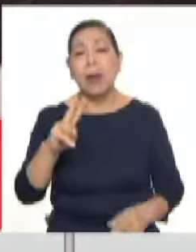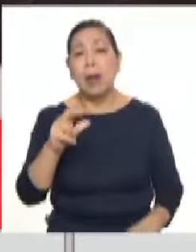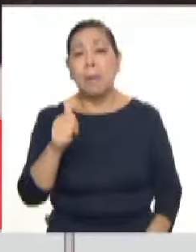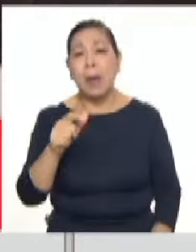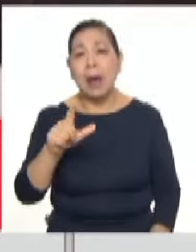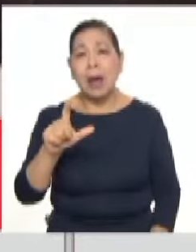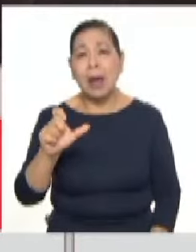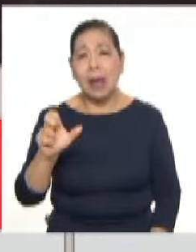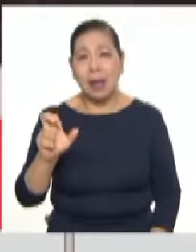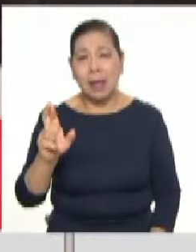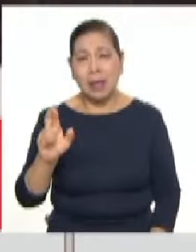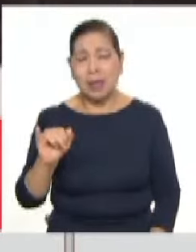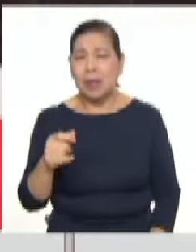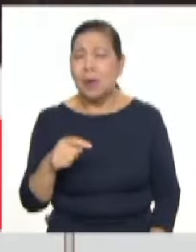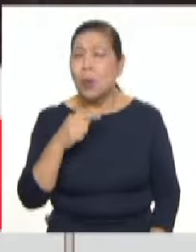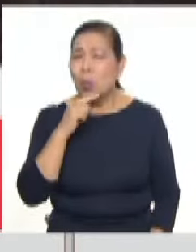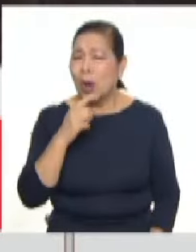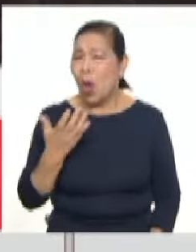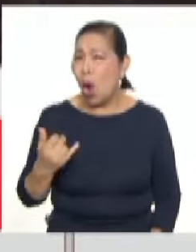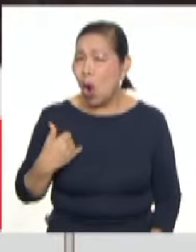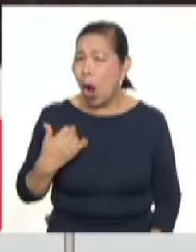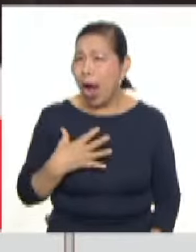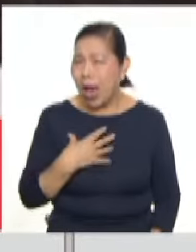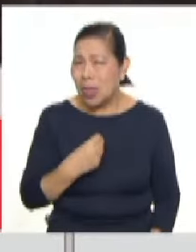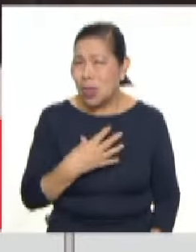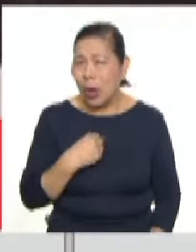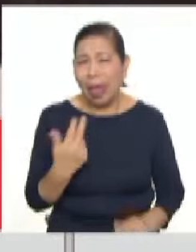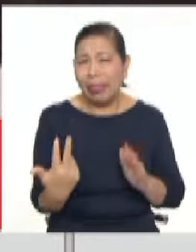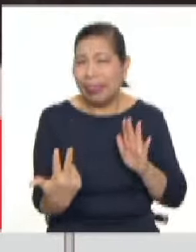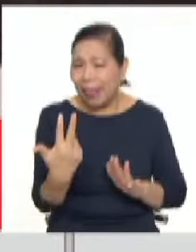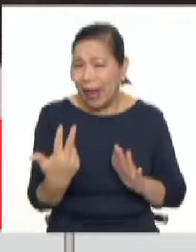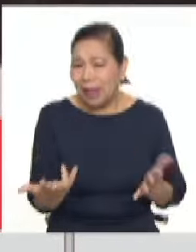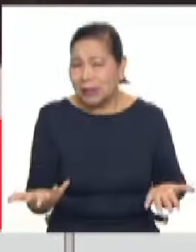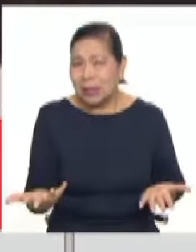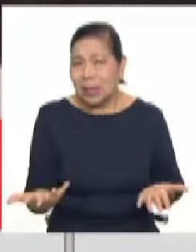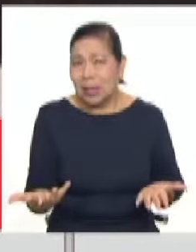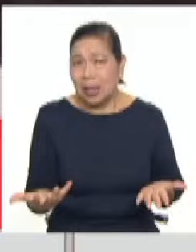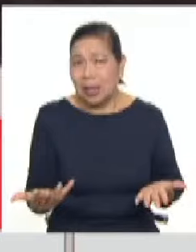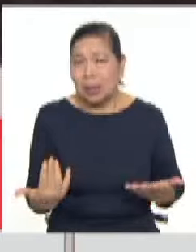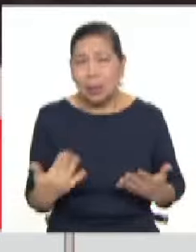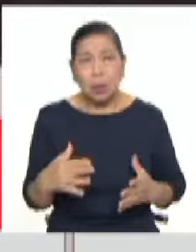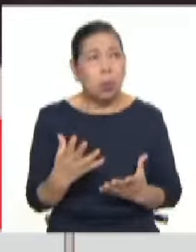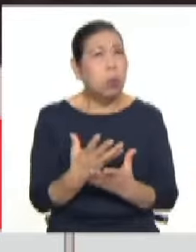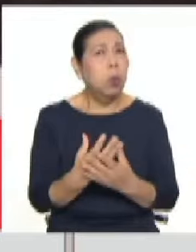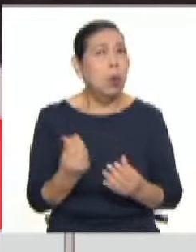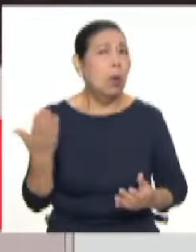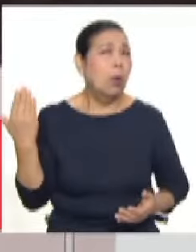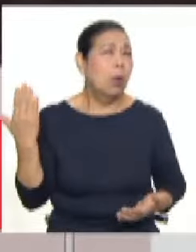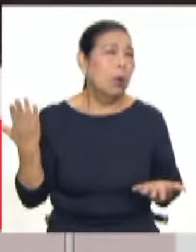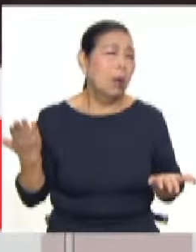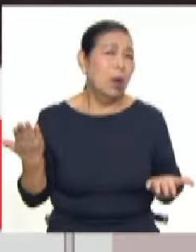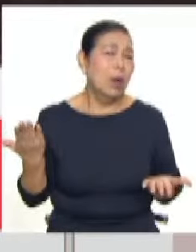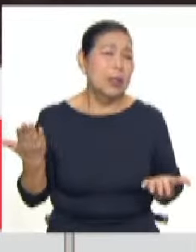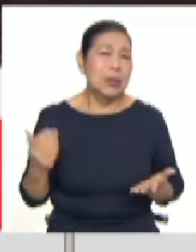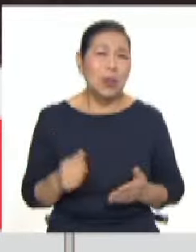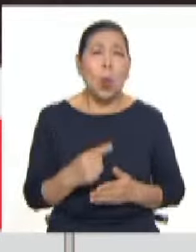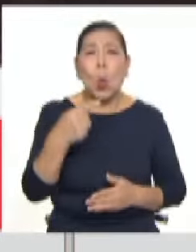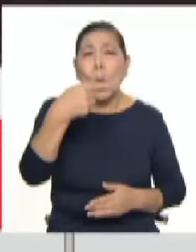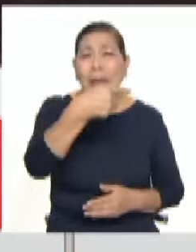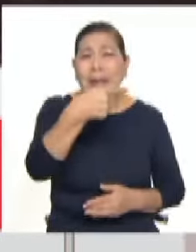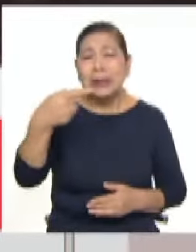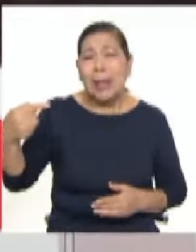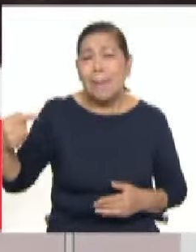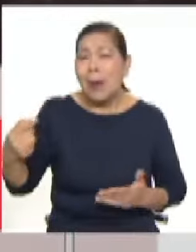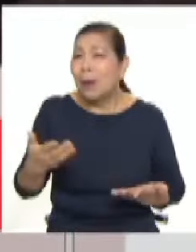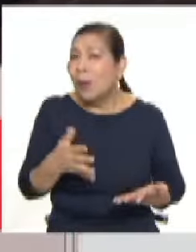lo han señalado, ella es una adolescente de tan solo 13 años de edad que lleva ya desaparecida, asegura la familia, una